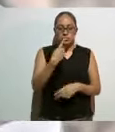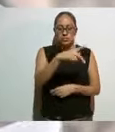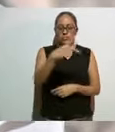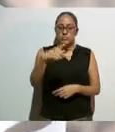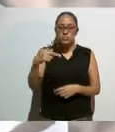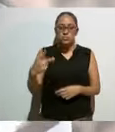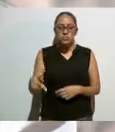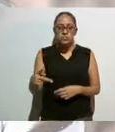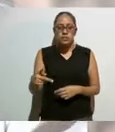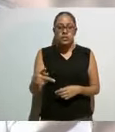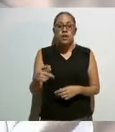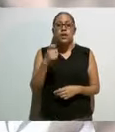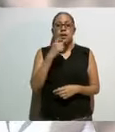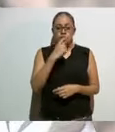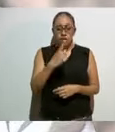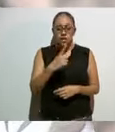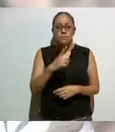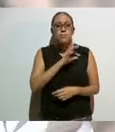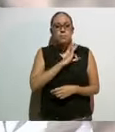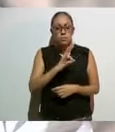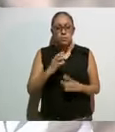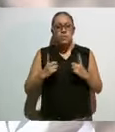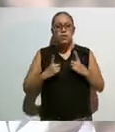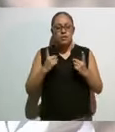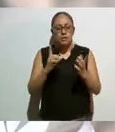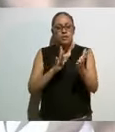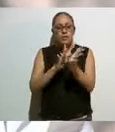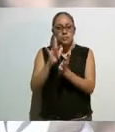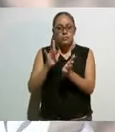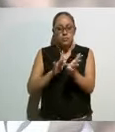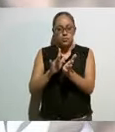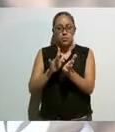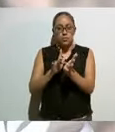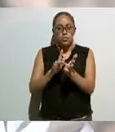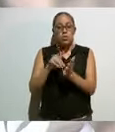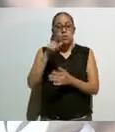que reciban un apoyo, no crédito,